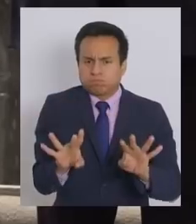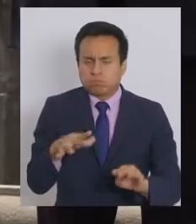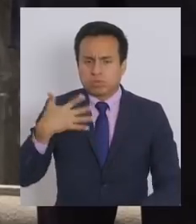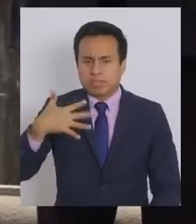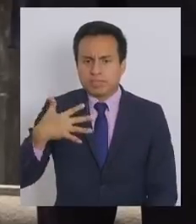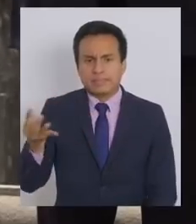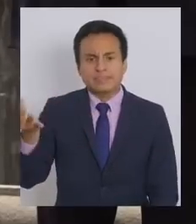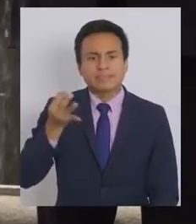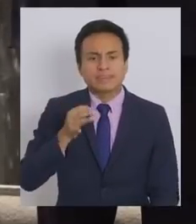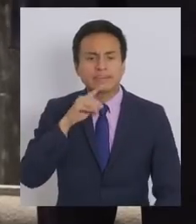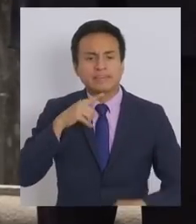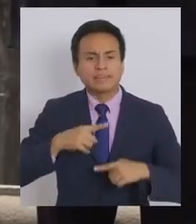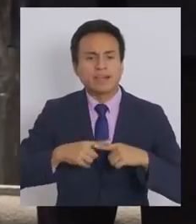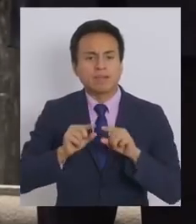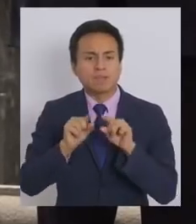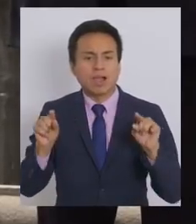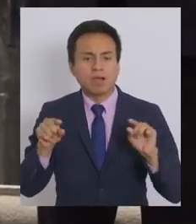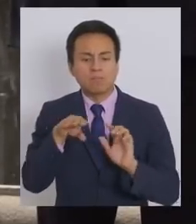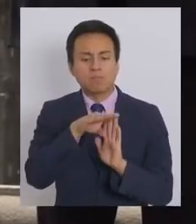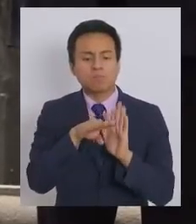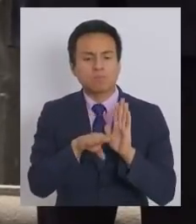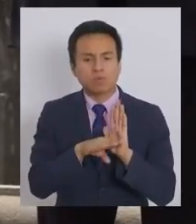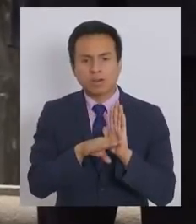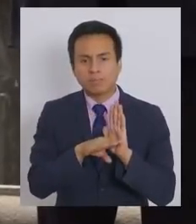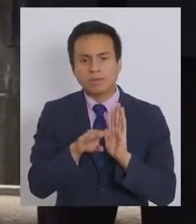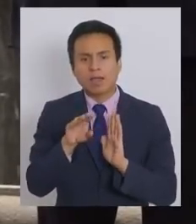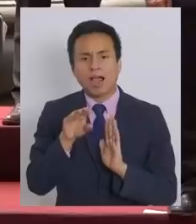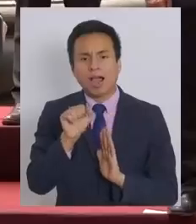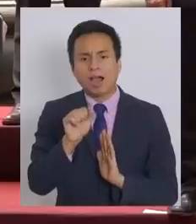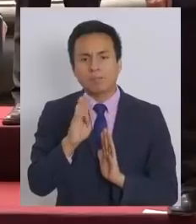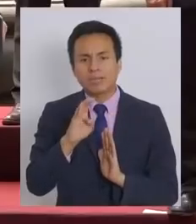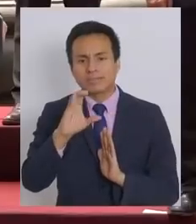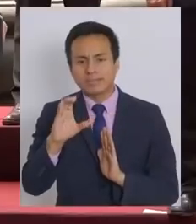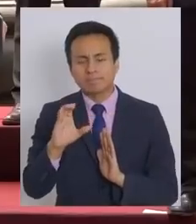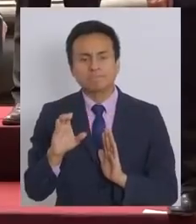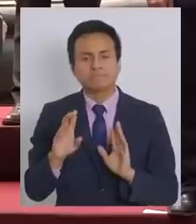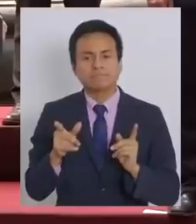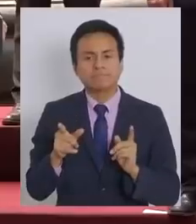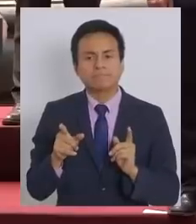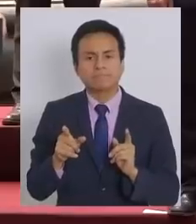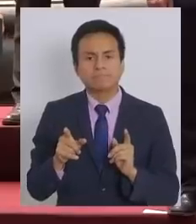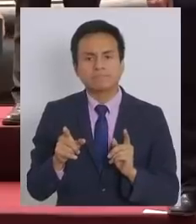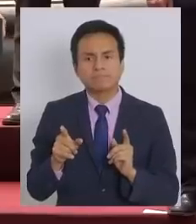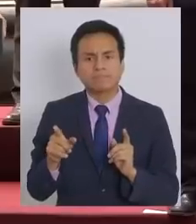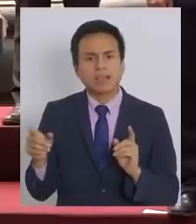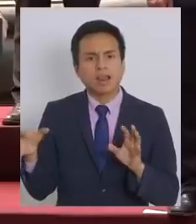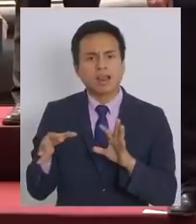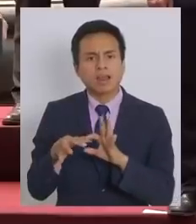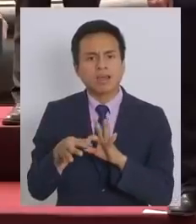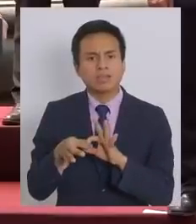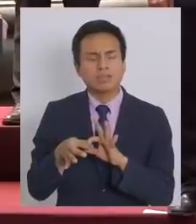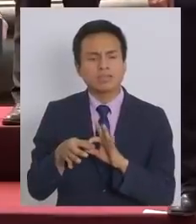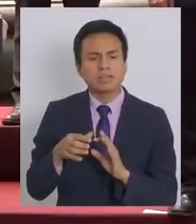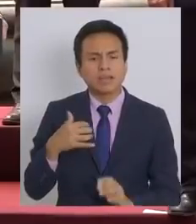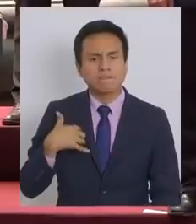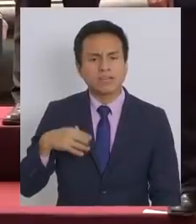de lo que él llamaba el programa ABC, el plan ABC, que es la unidad entre Argentina, Brasil y